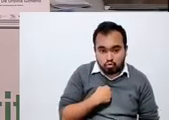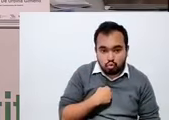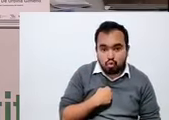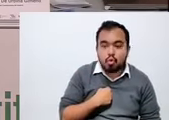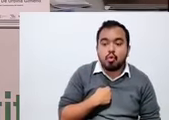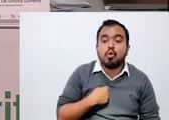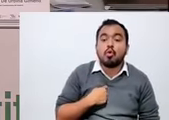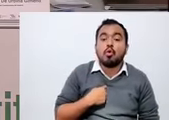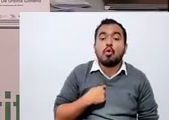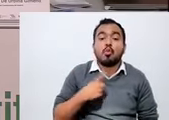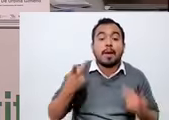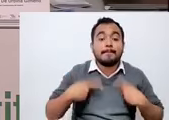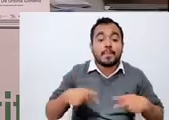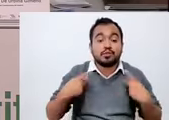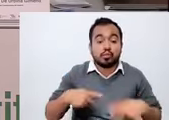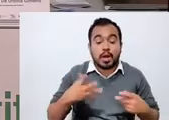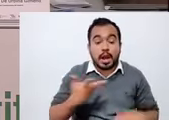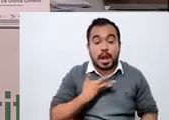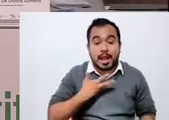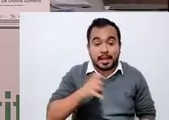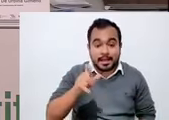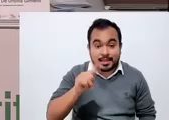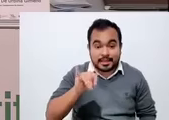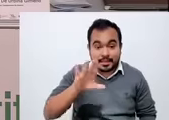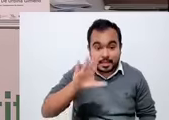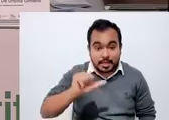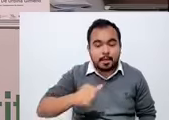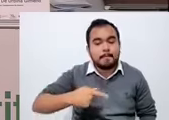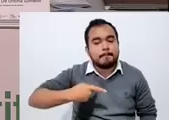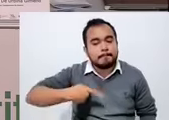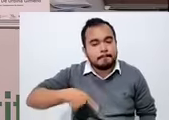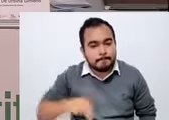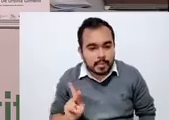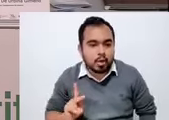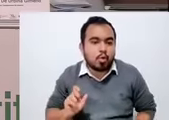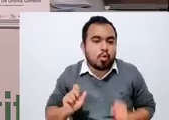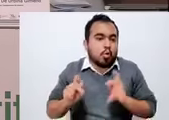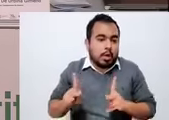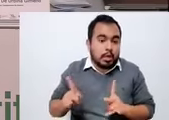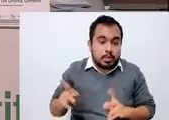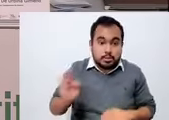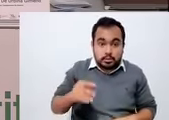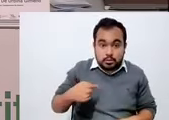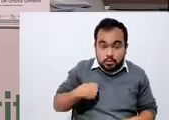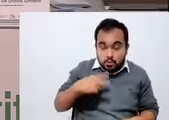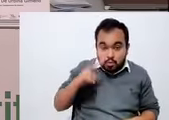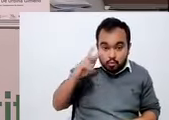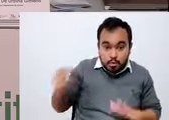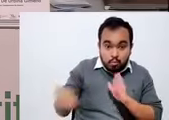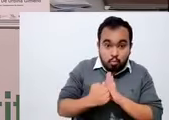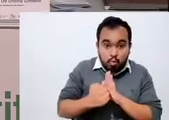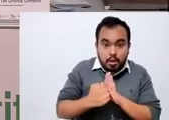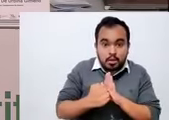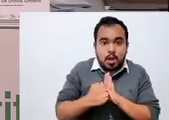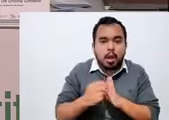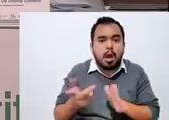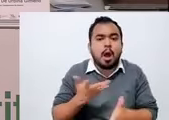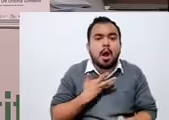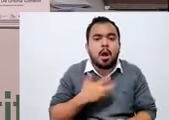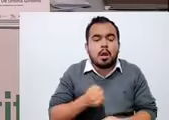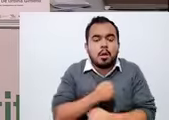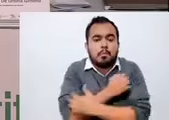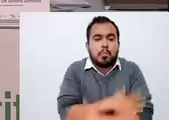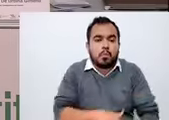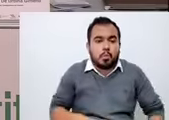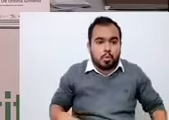sostenga una ética deontológica, pero que diga, pero bueno, si me tocan en la puerta y veo por la mirilla que el tío lleva el hacha ensangrentada, yo no le abro la puerta. Y